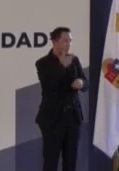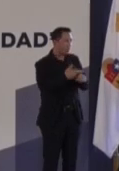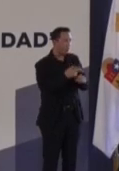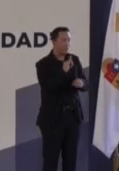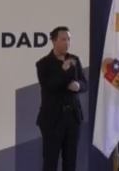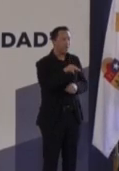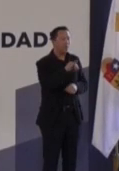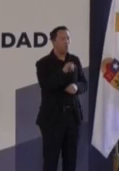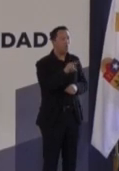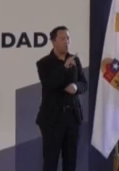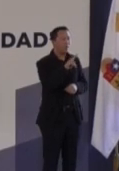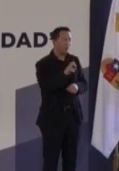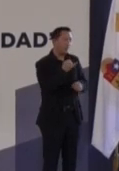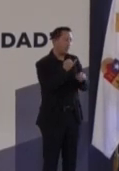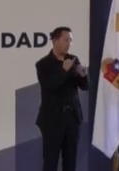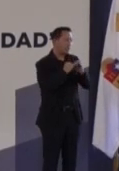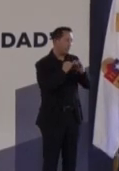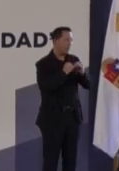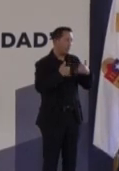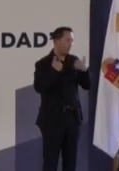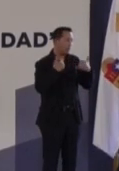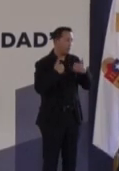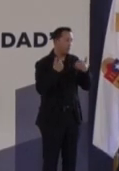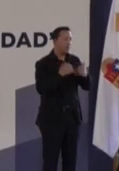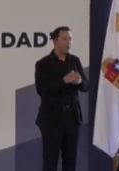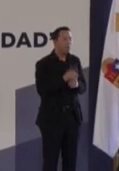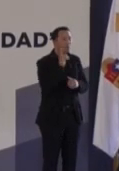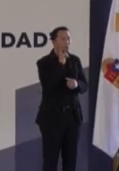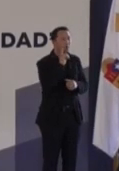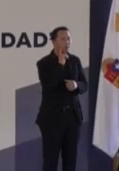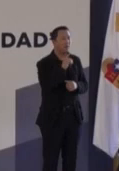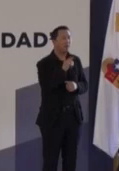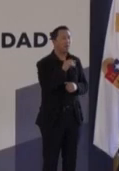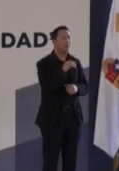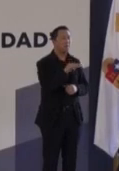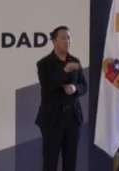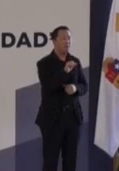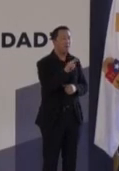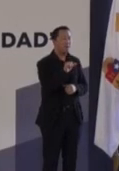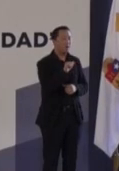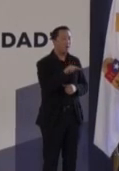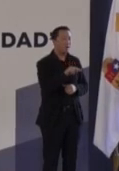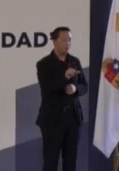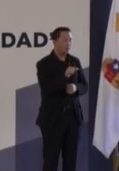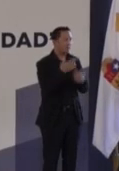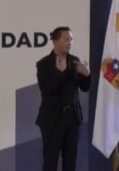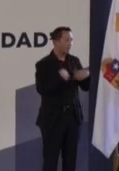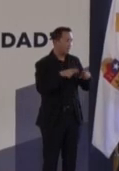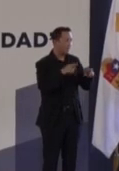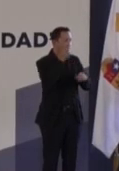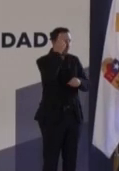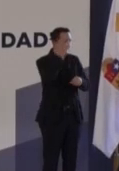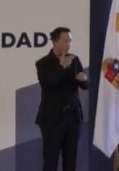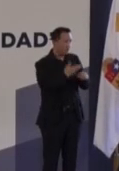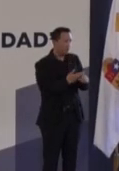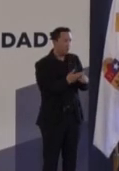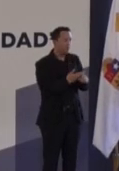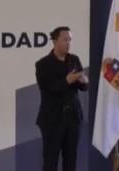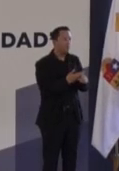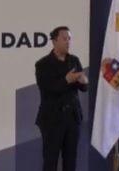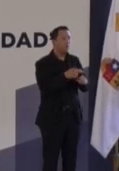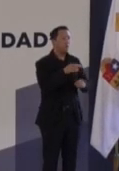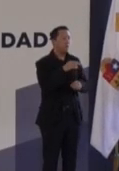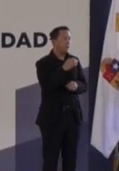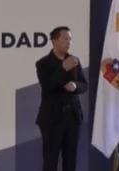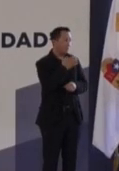de la Juventud, a la maestra Mariana Sánchez Buitrón, en representación del director del Centro Regional de Educación